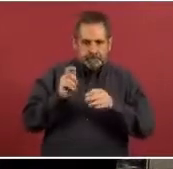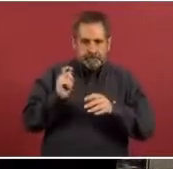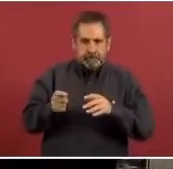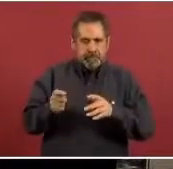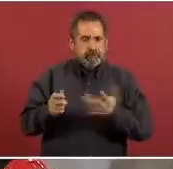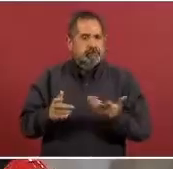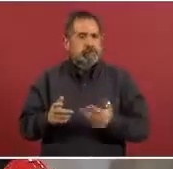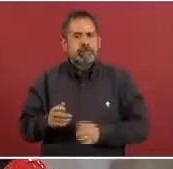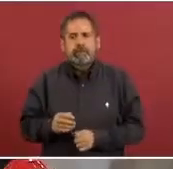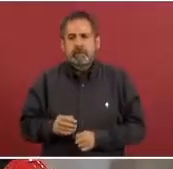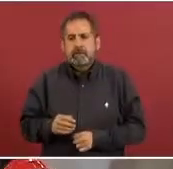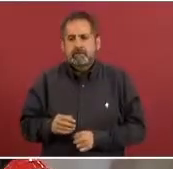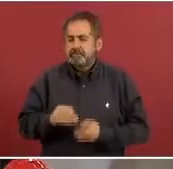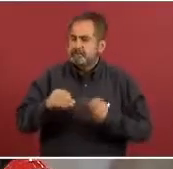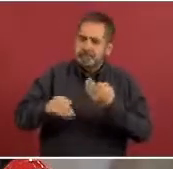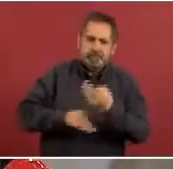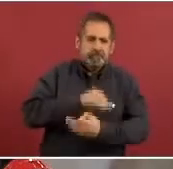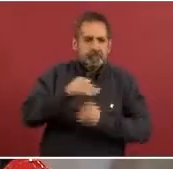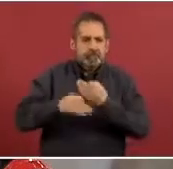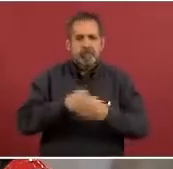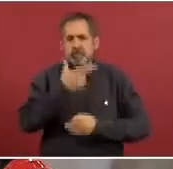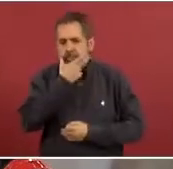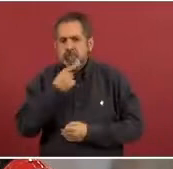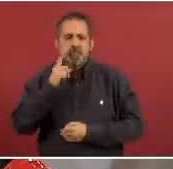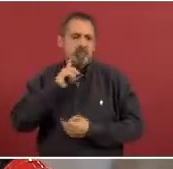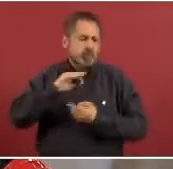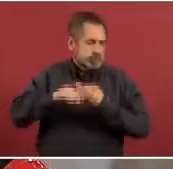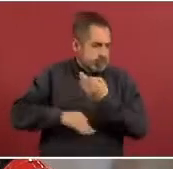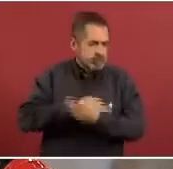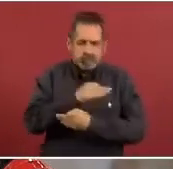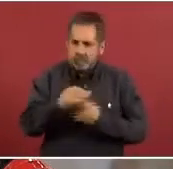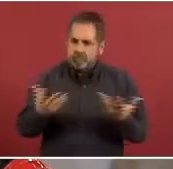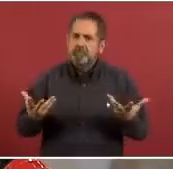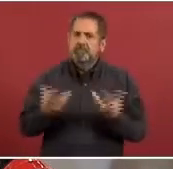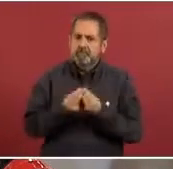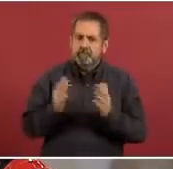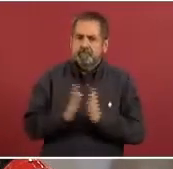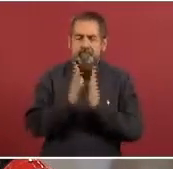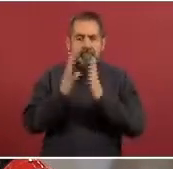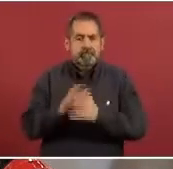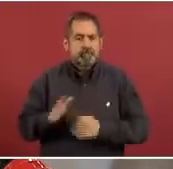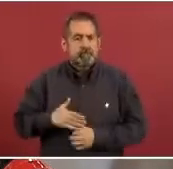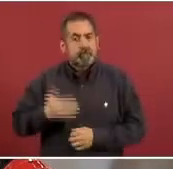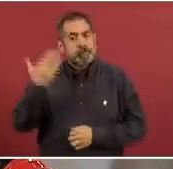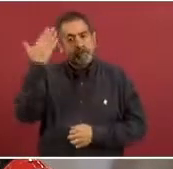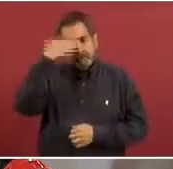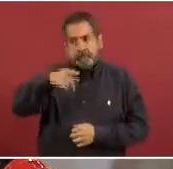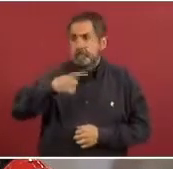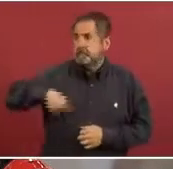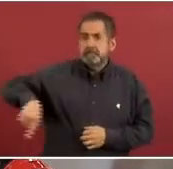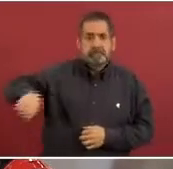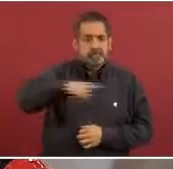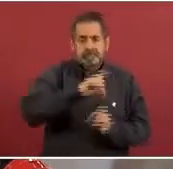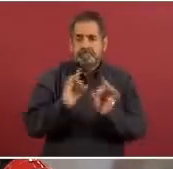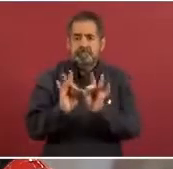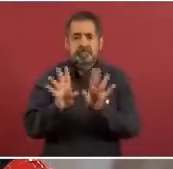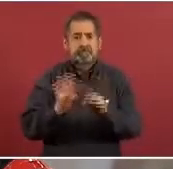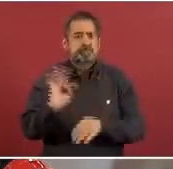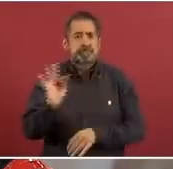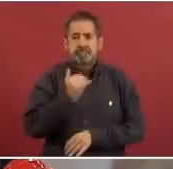de todas y todos. Sabemos que las personas estamos en riesgo, pero